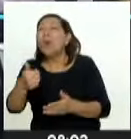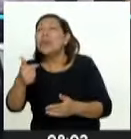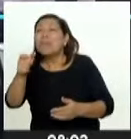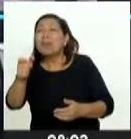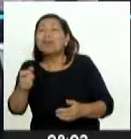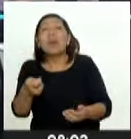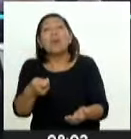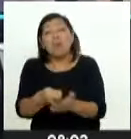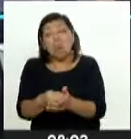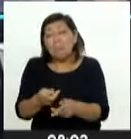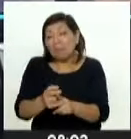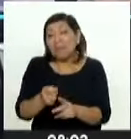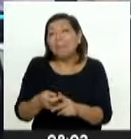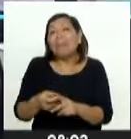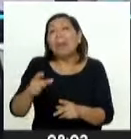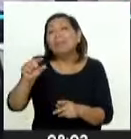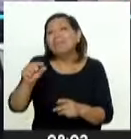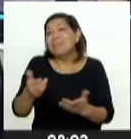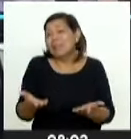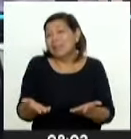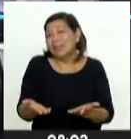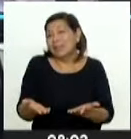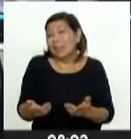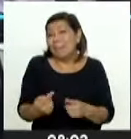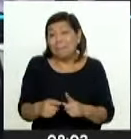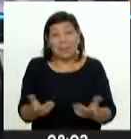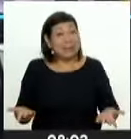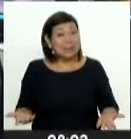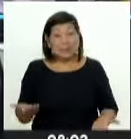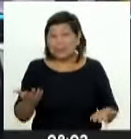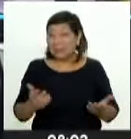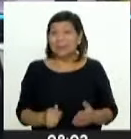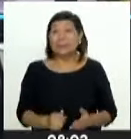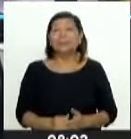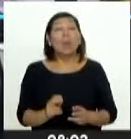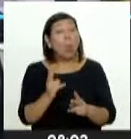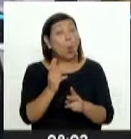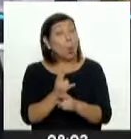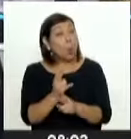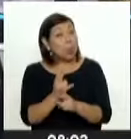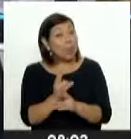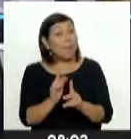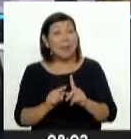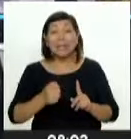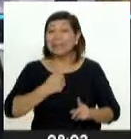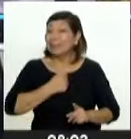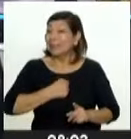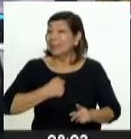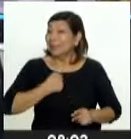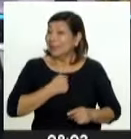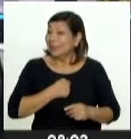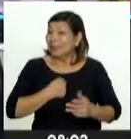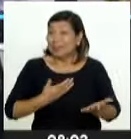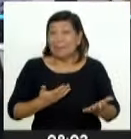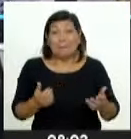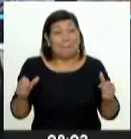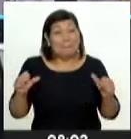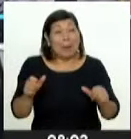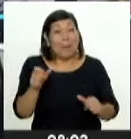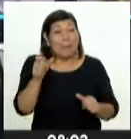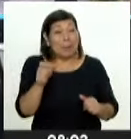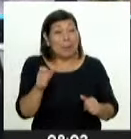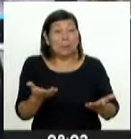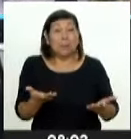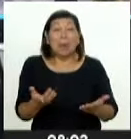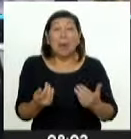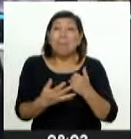exponiendo a, lamentablemente, tener este perjuicio, ¿no? Entonces, hay que tener en cuenta que, lamentablemente, pues perjudica a las personas de menos